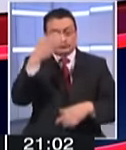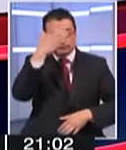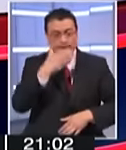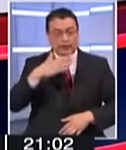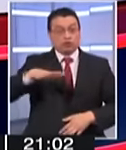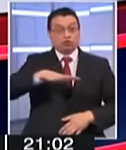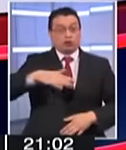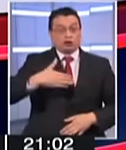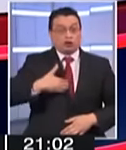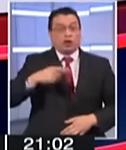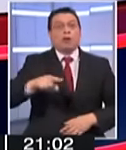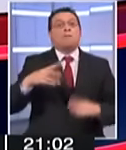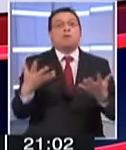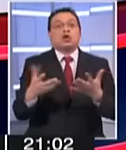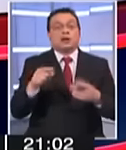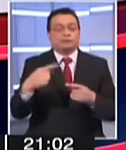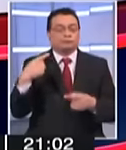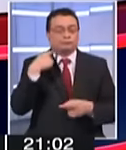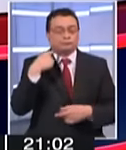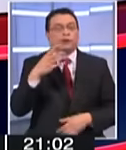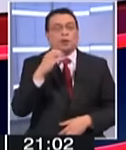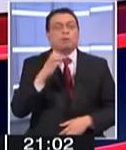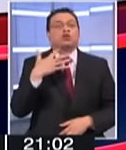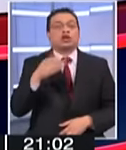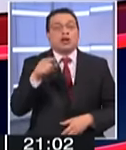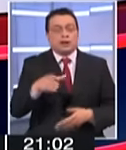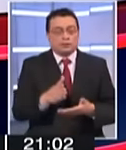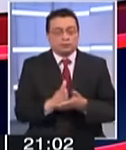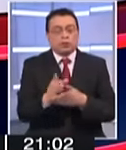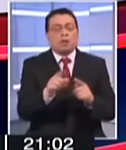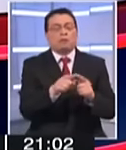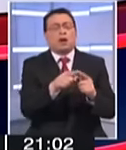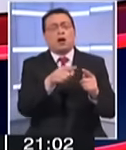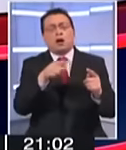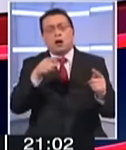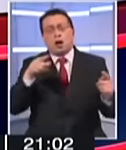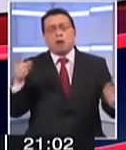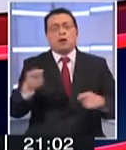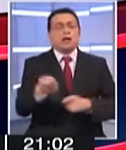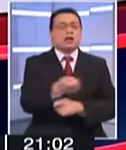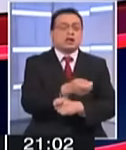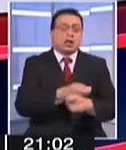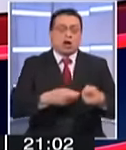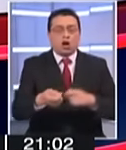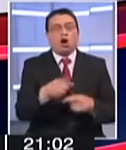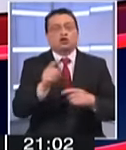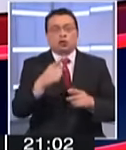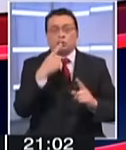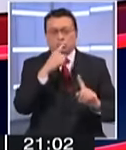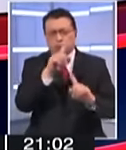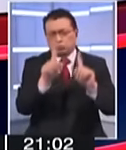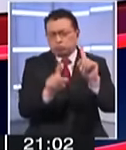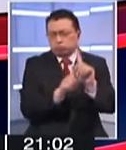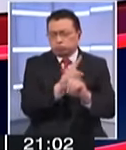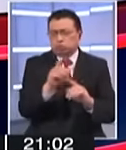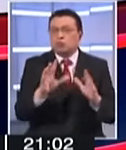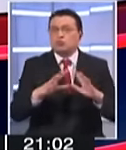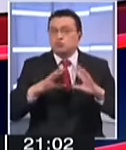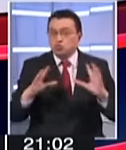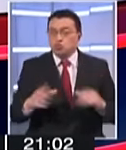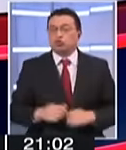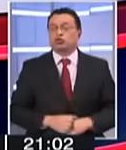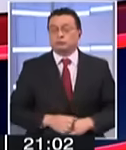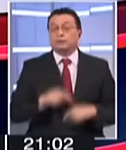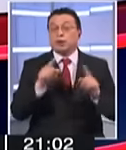deriva de sus propios actos, de su decisión de emprender una larga seguidilla de negocios al menos cuestionables y de su